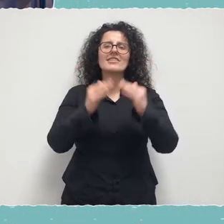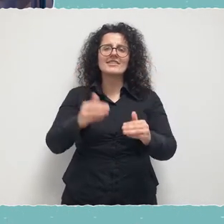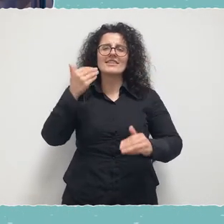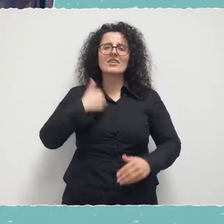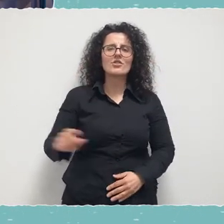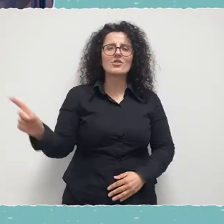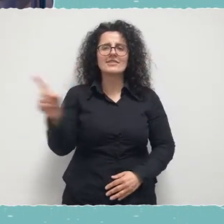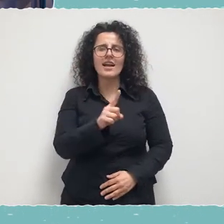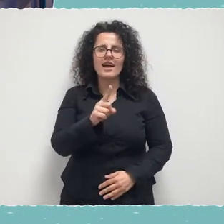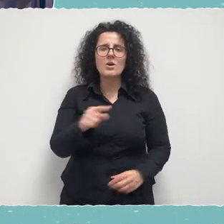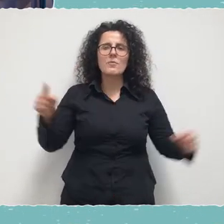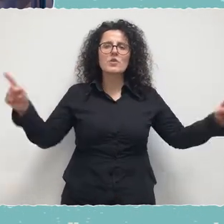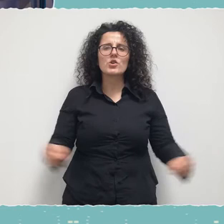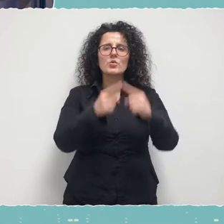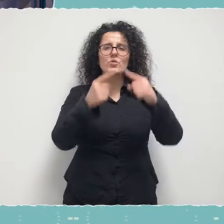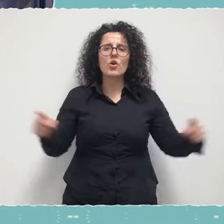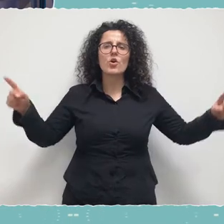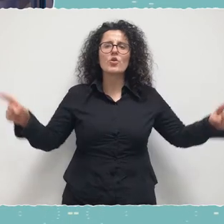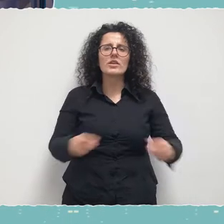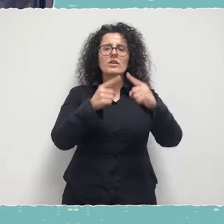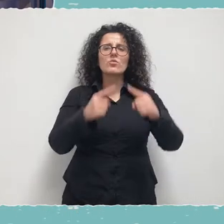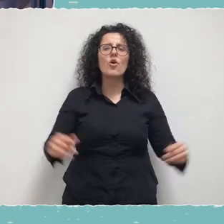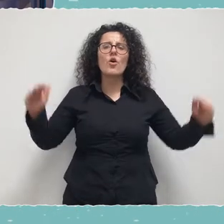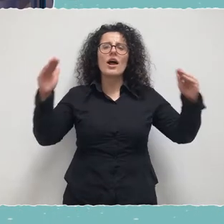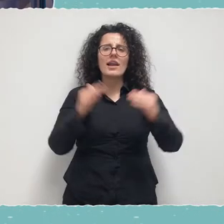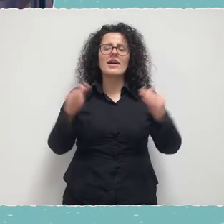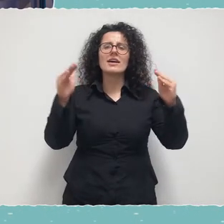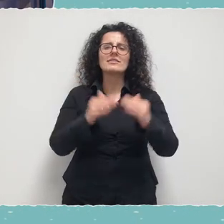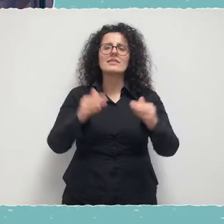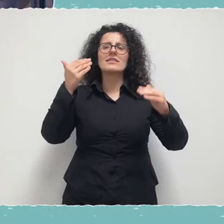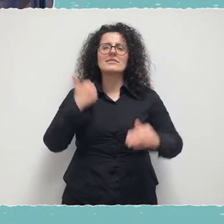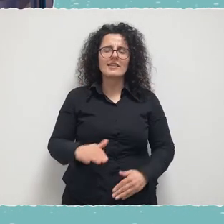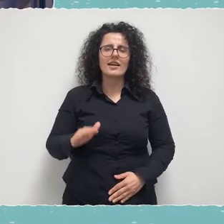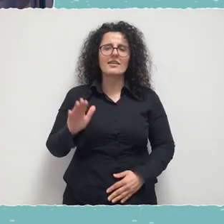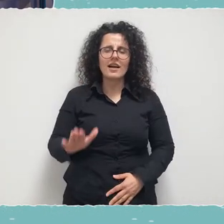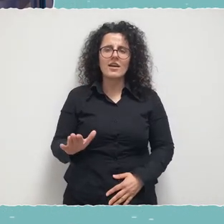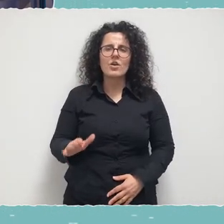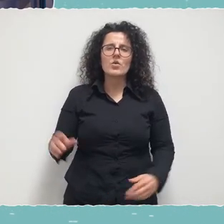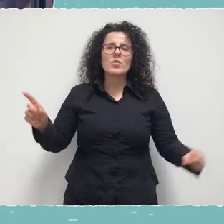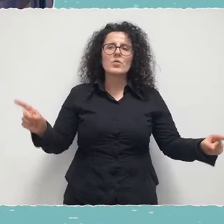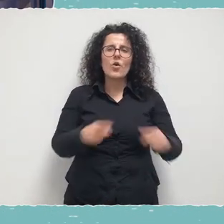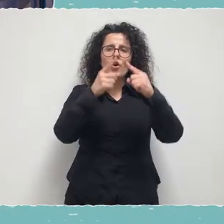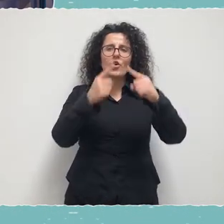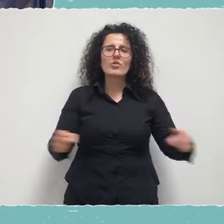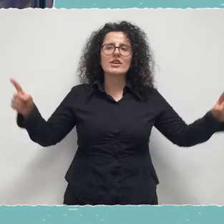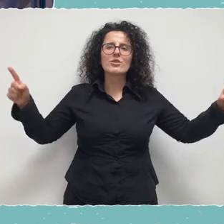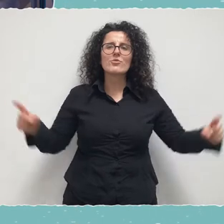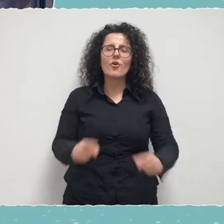Rin, rum, ran, a casiña non está. Rin, rum, ran, a casiña casa